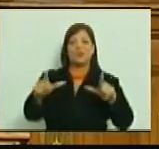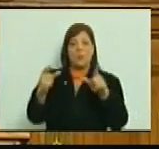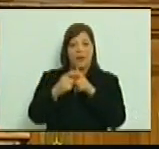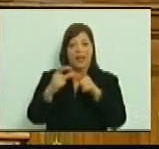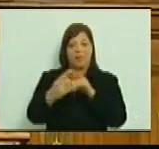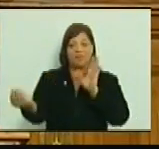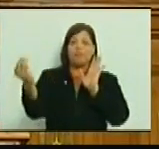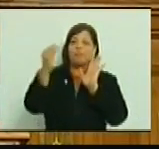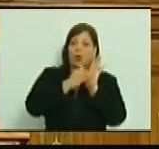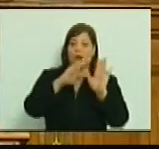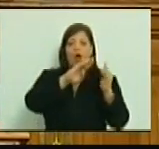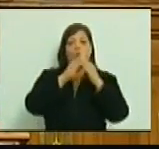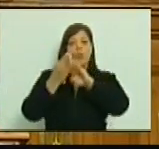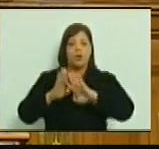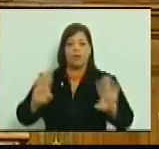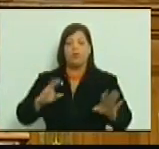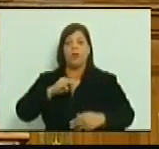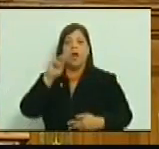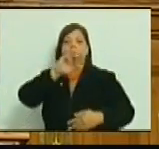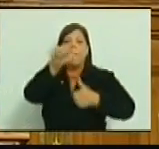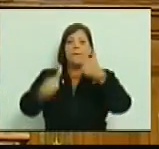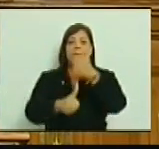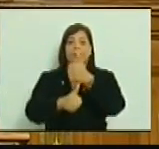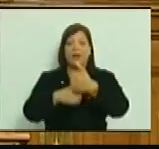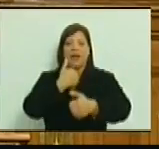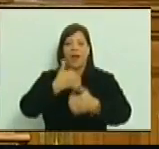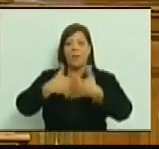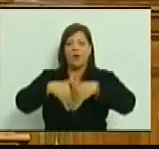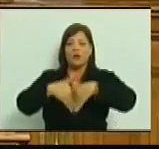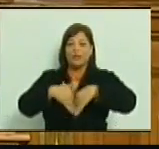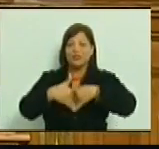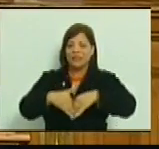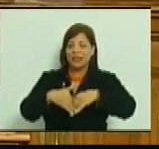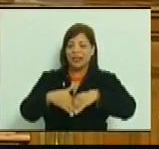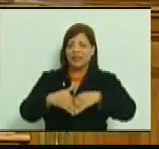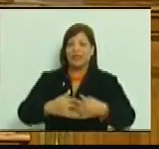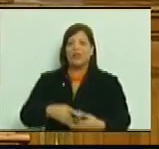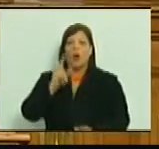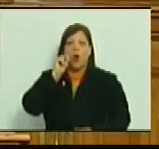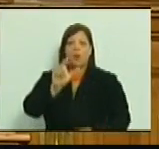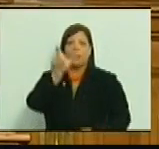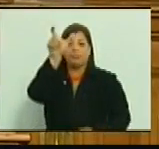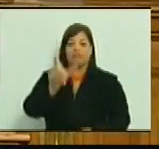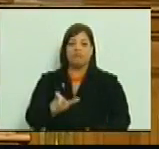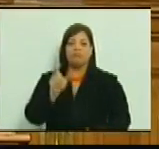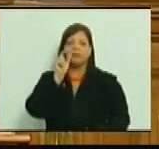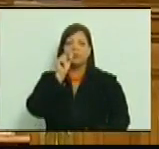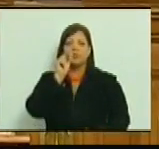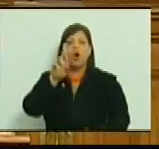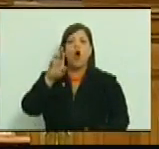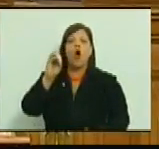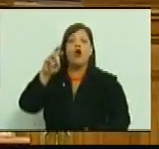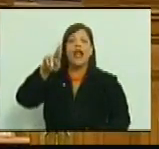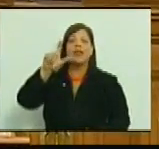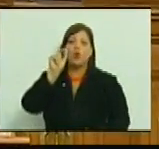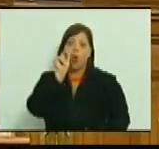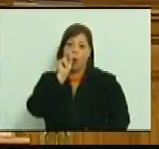al vicepresidente de la Comisión de Economía Productiva y Diversificada, al constituyente Orlando